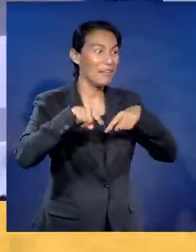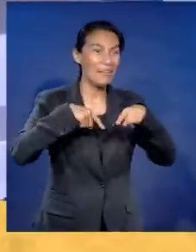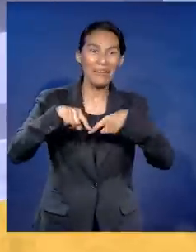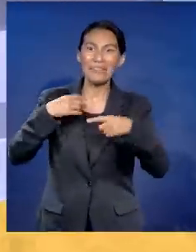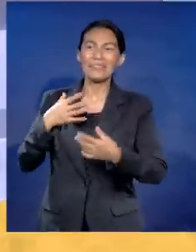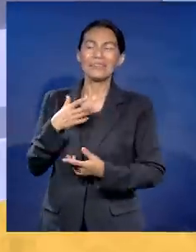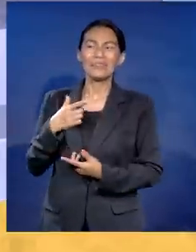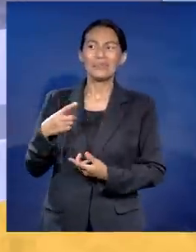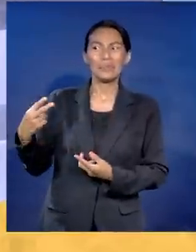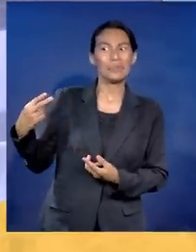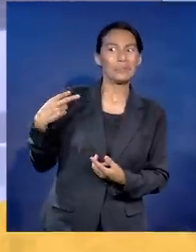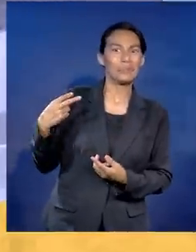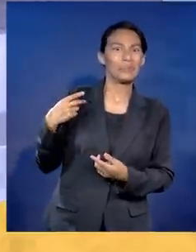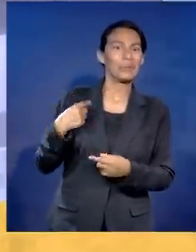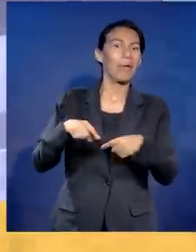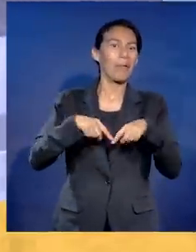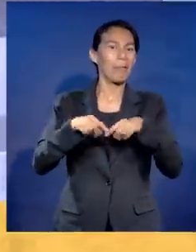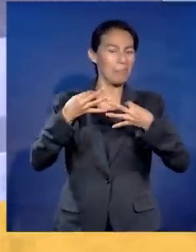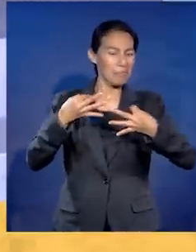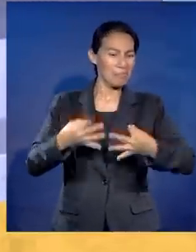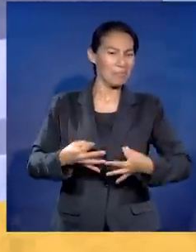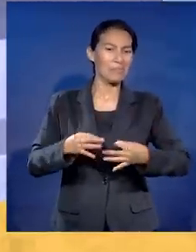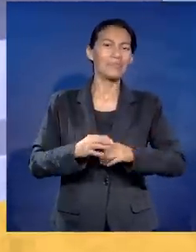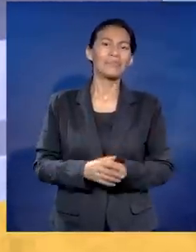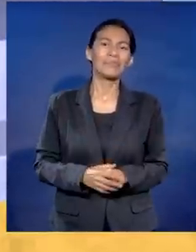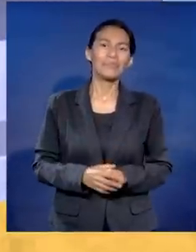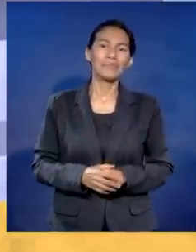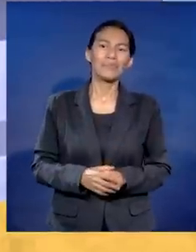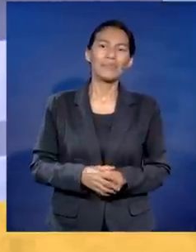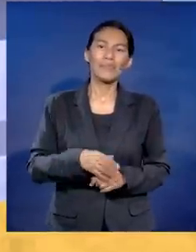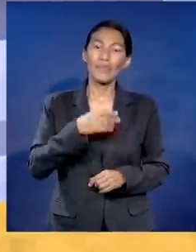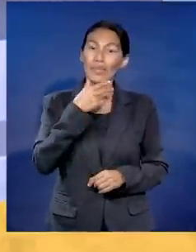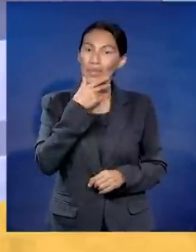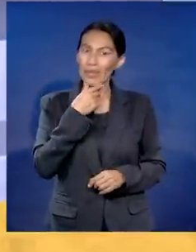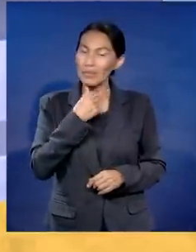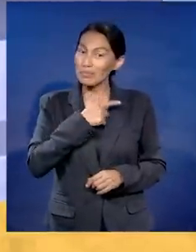¡Uh-huh! Ibas, venías, corrías, hacías, porque ella me está viendo.